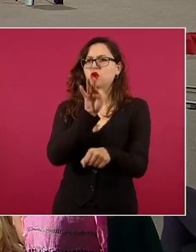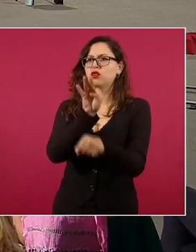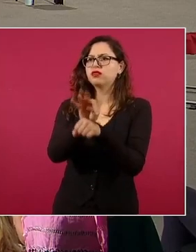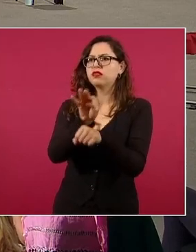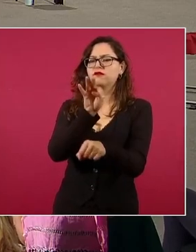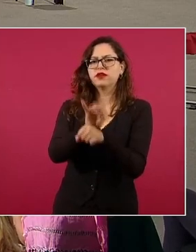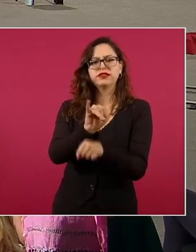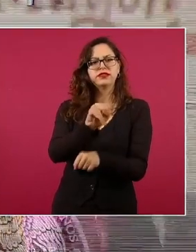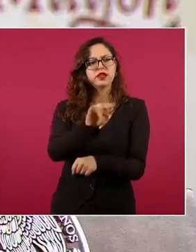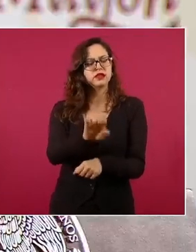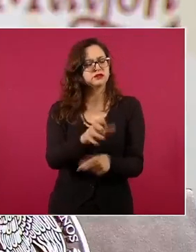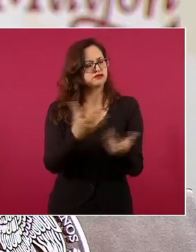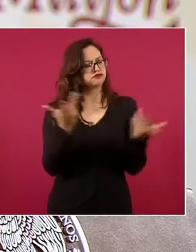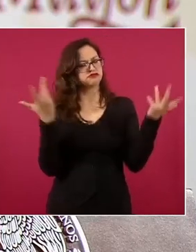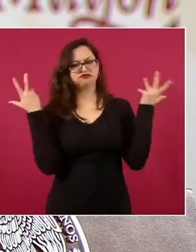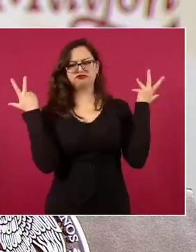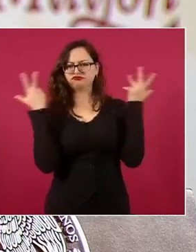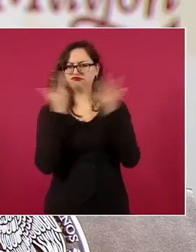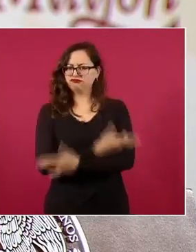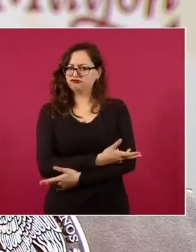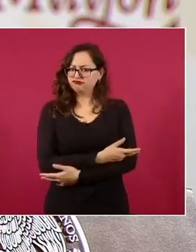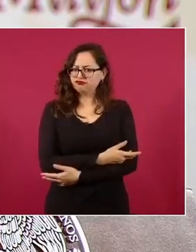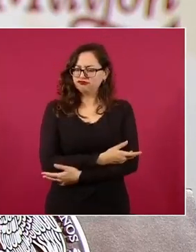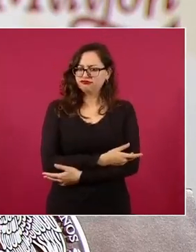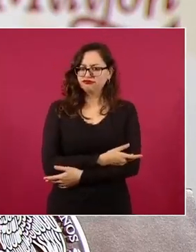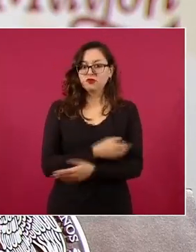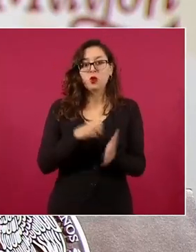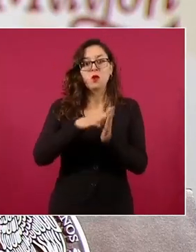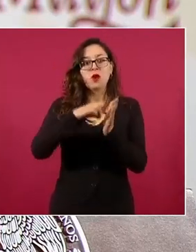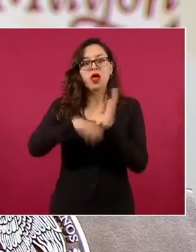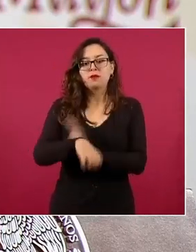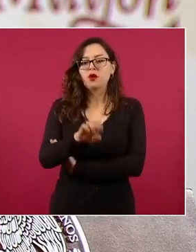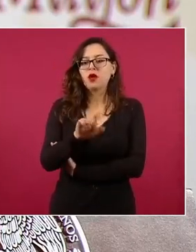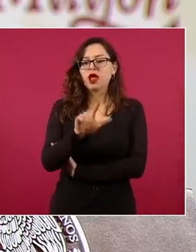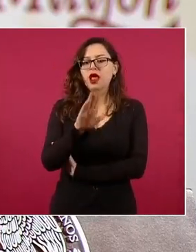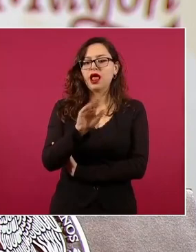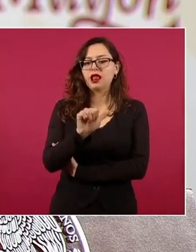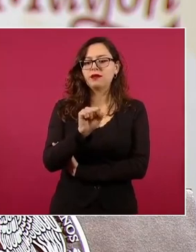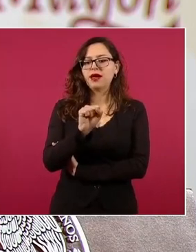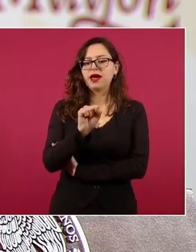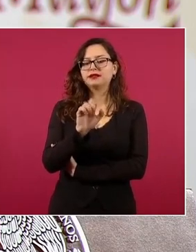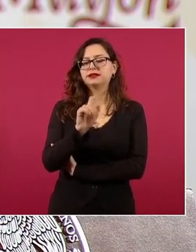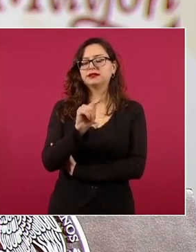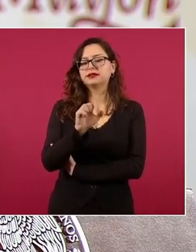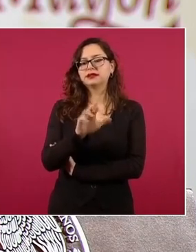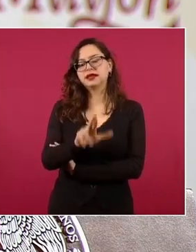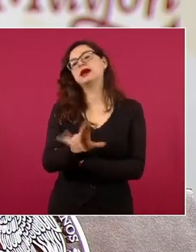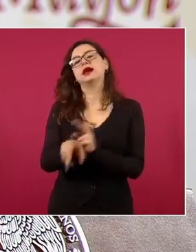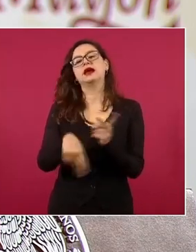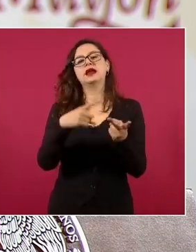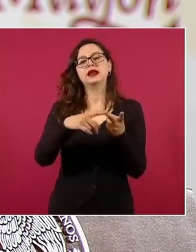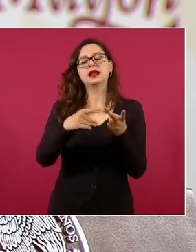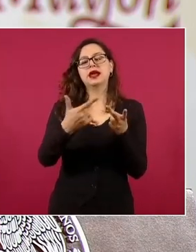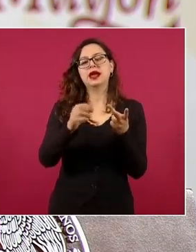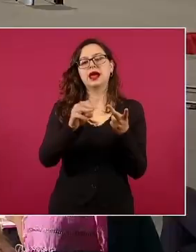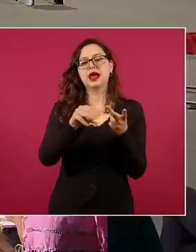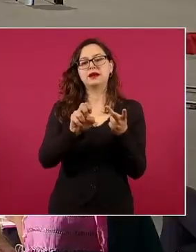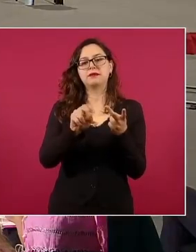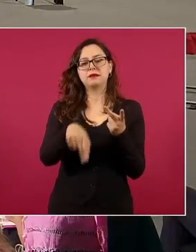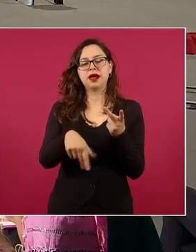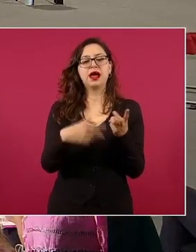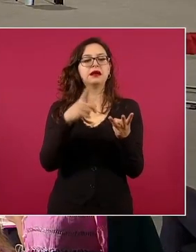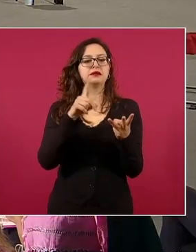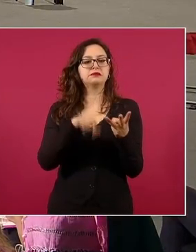los que antes pedía su renuncia, tales como Elvester Gordillo, Germán Martínez Cázares y dirigentes